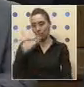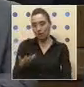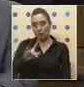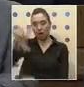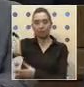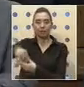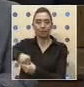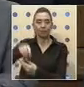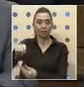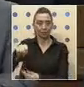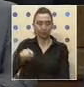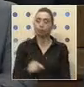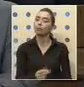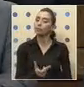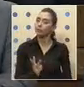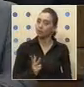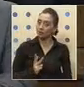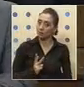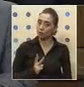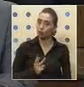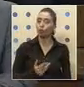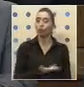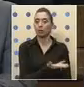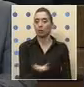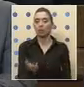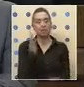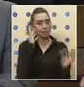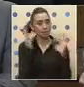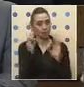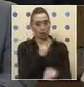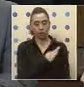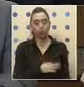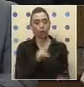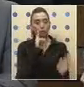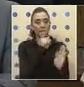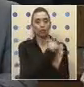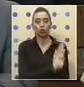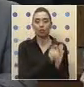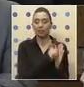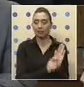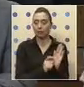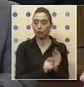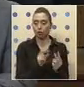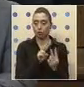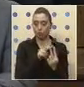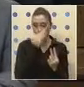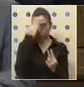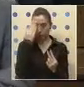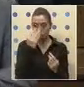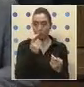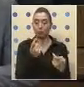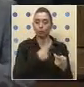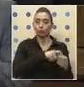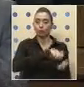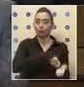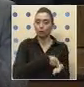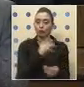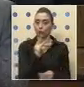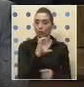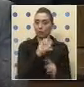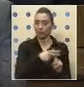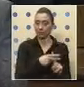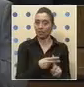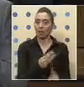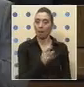Esto, señores y señoras diputadas, lo escribe dos distinguidos militantes demócratas cristianos,